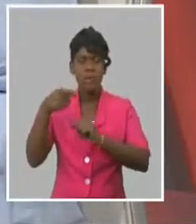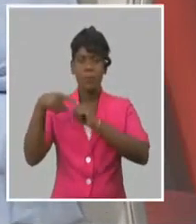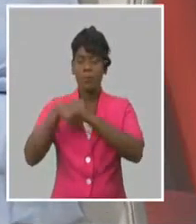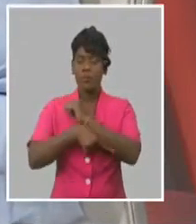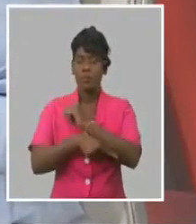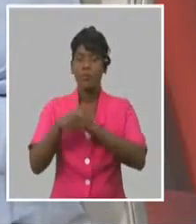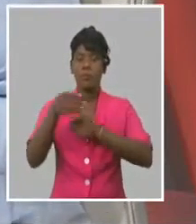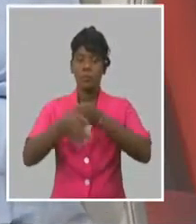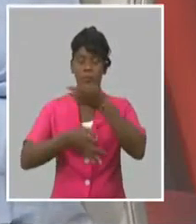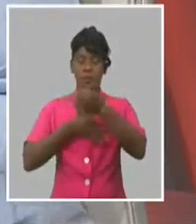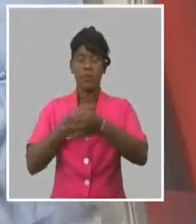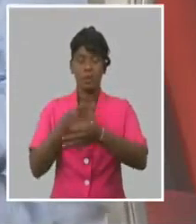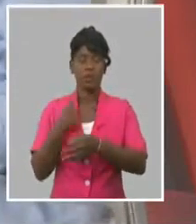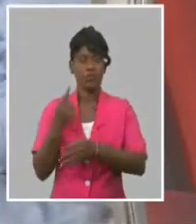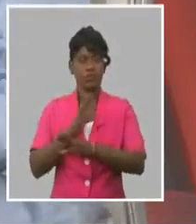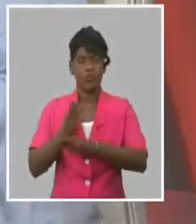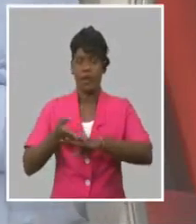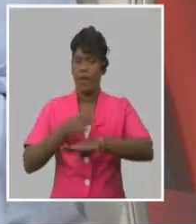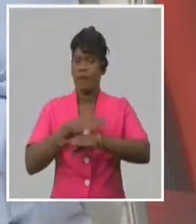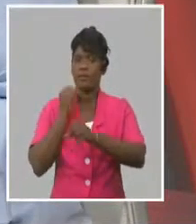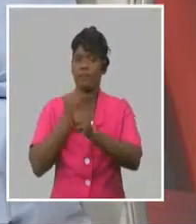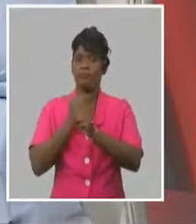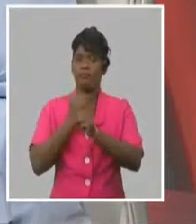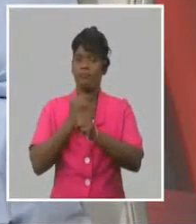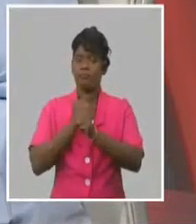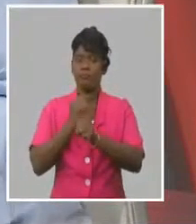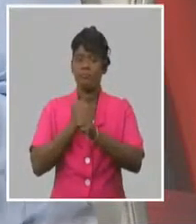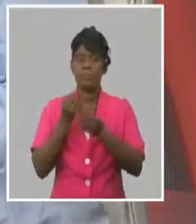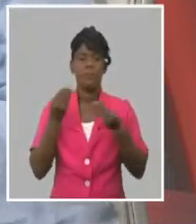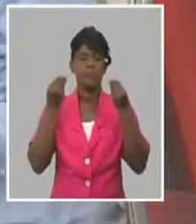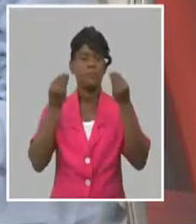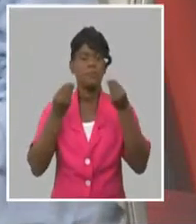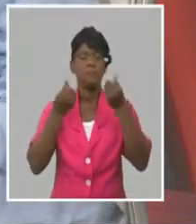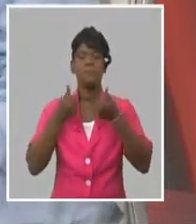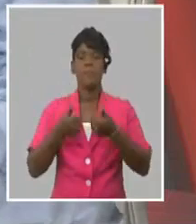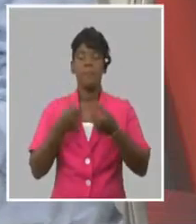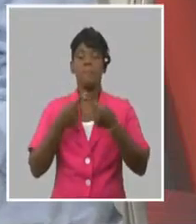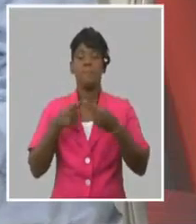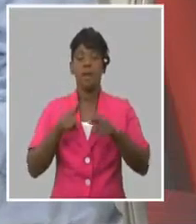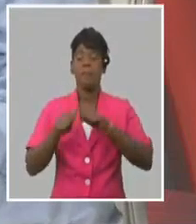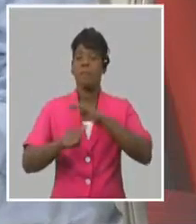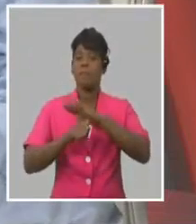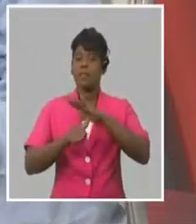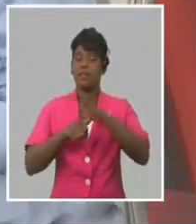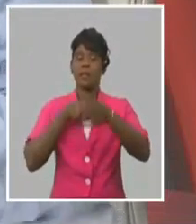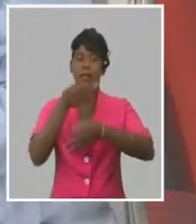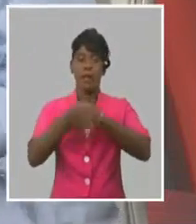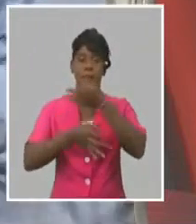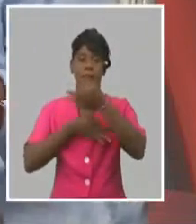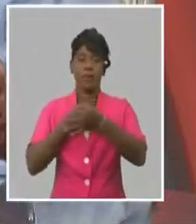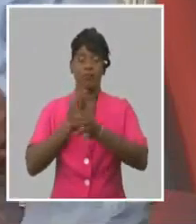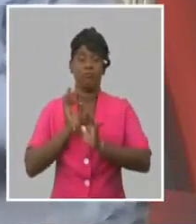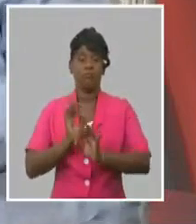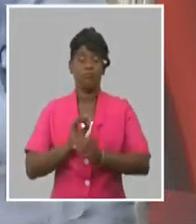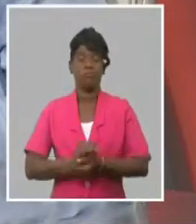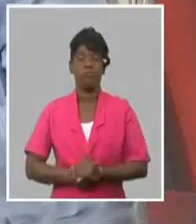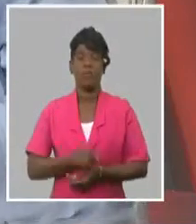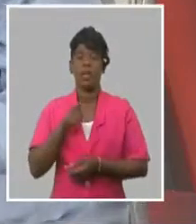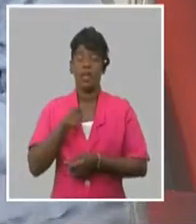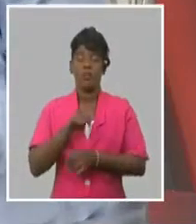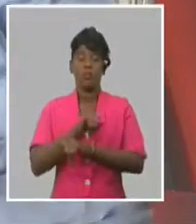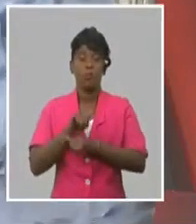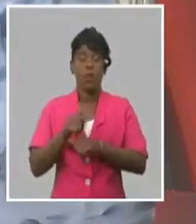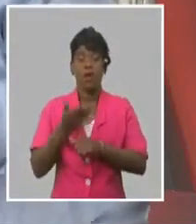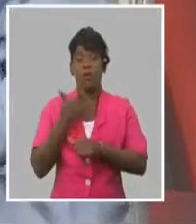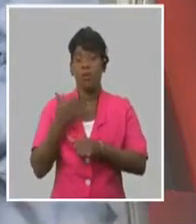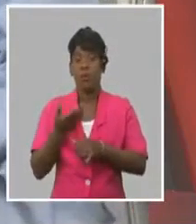cual se viene trabajando ya desde hace, como te dije, desde hace algunos años, y como el presidente ha explicado, además de formar parte de la